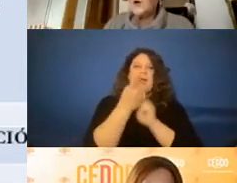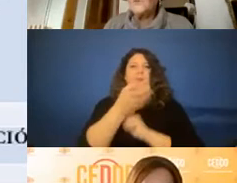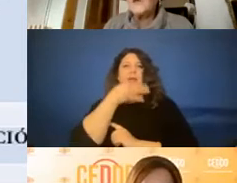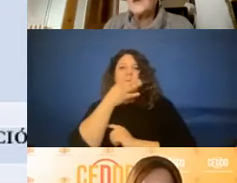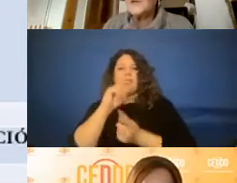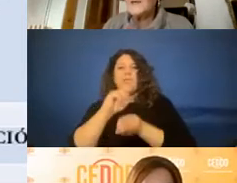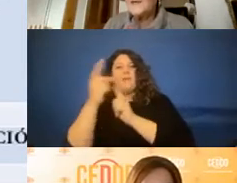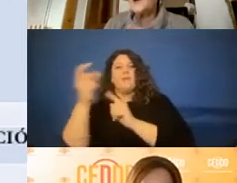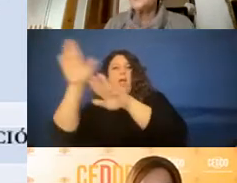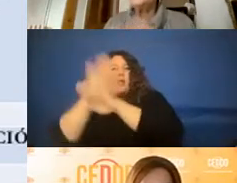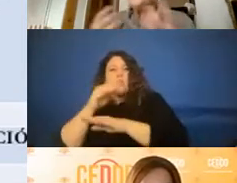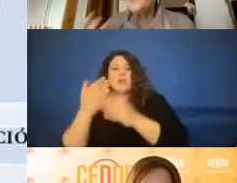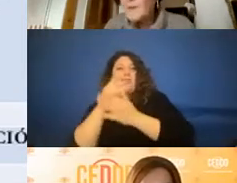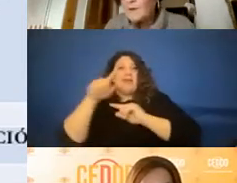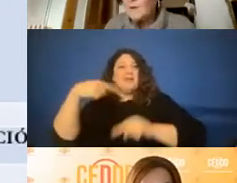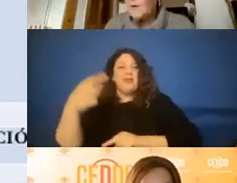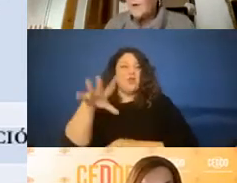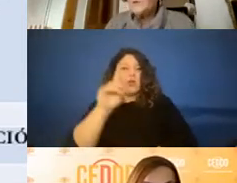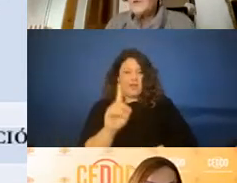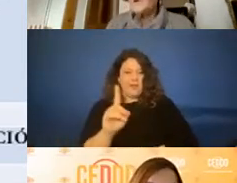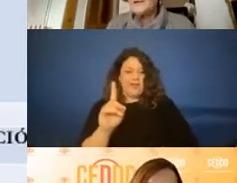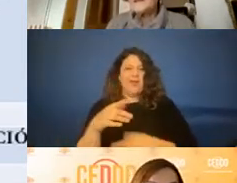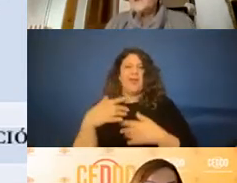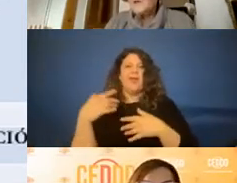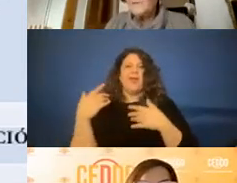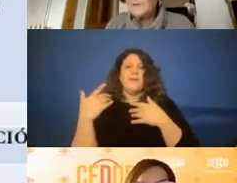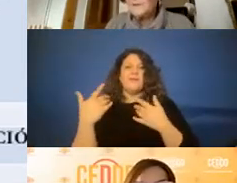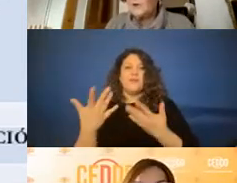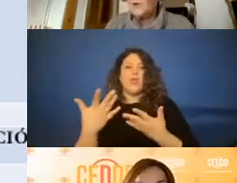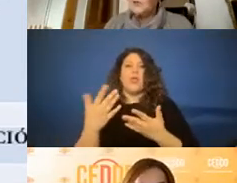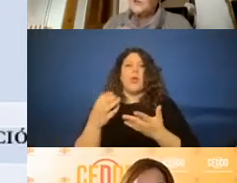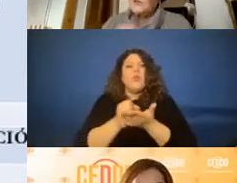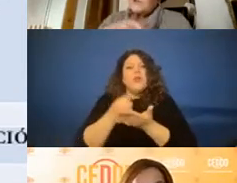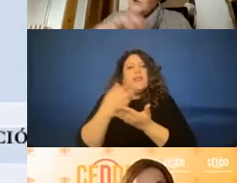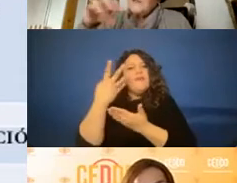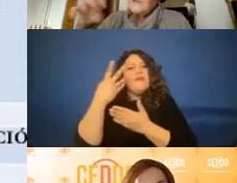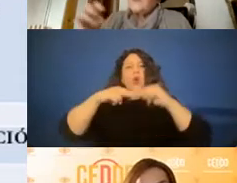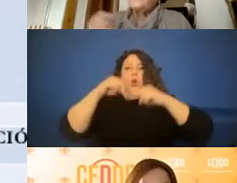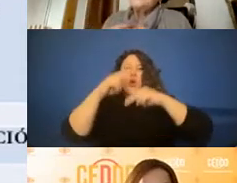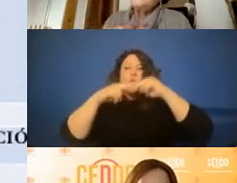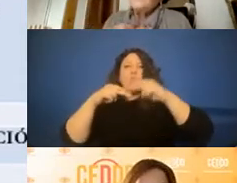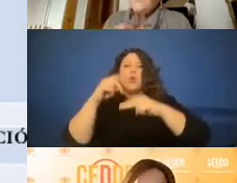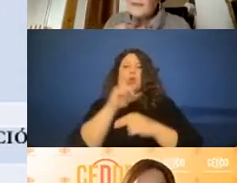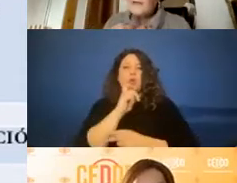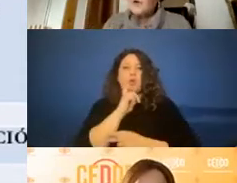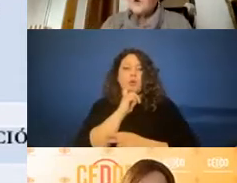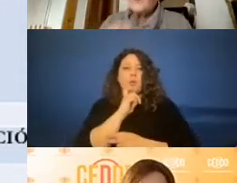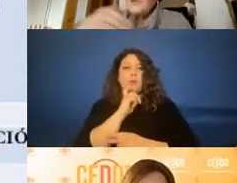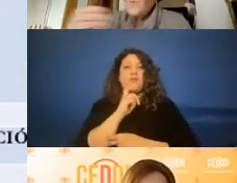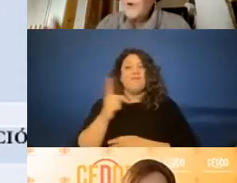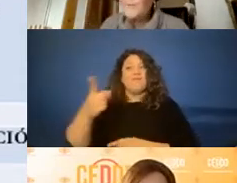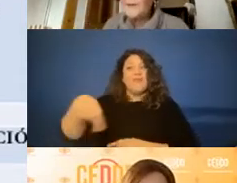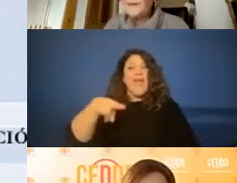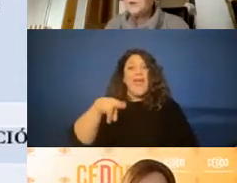Entonces, ¿cómo tengo que construir, cómo tengo que hacer un edificio donde el sol donde ellos vean cómo